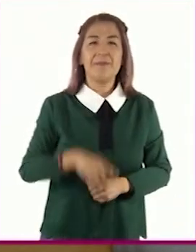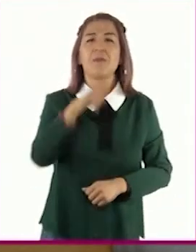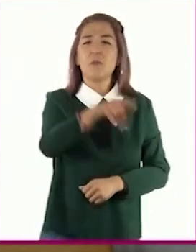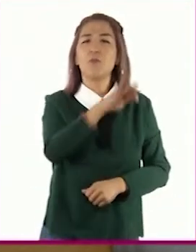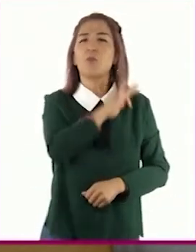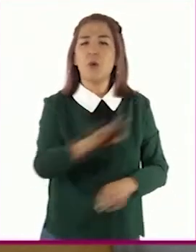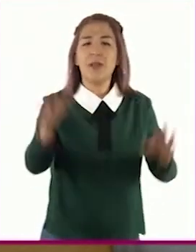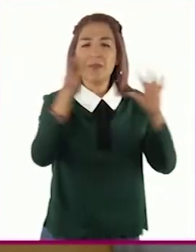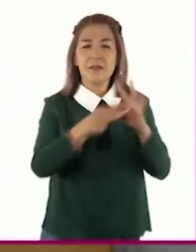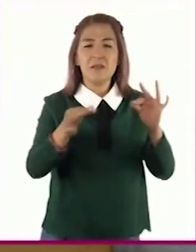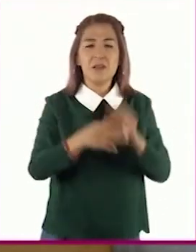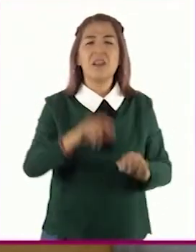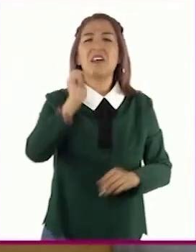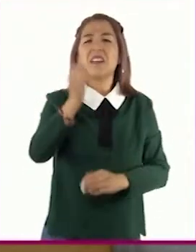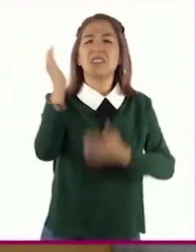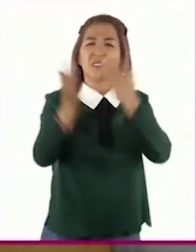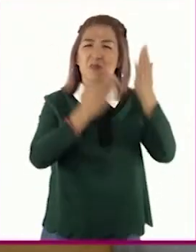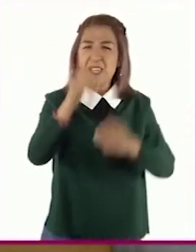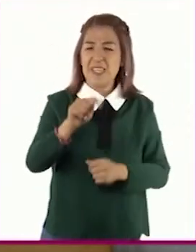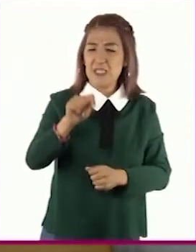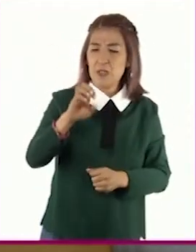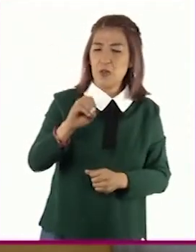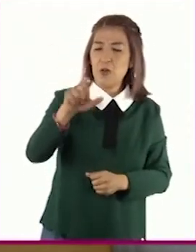explicar qué estudia la toxicología?